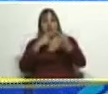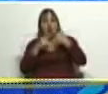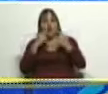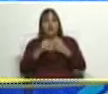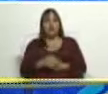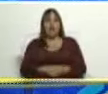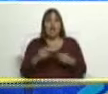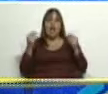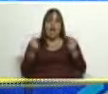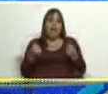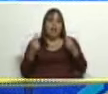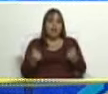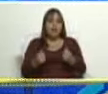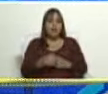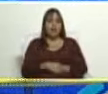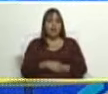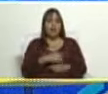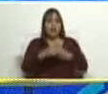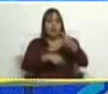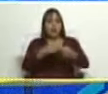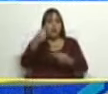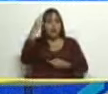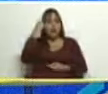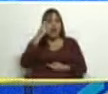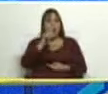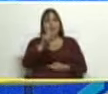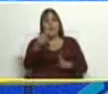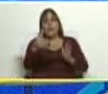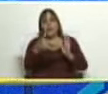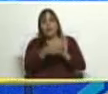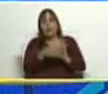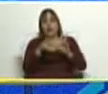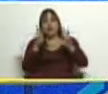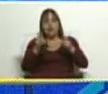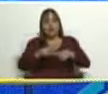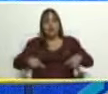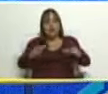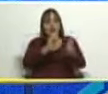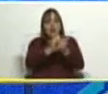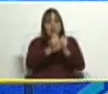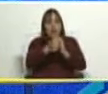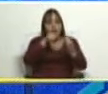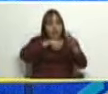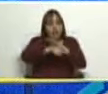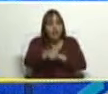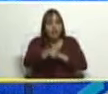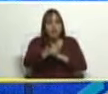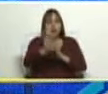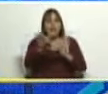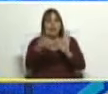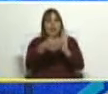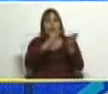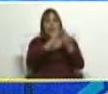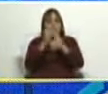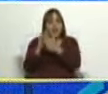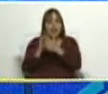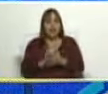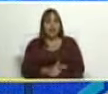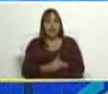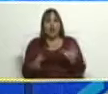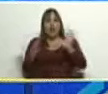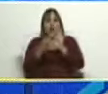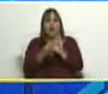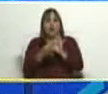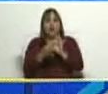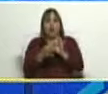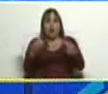activar en estos días 1000 canchas nuevas en 1000 comunidades amarradas a las brigadas territoriales